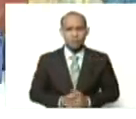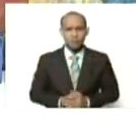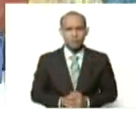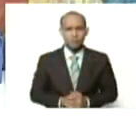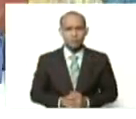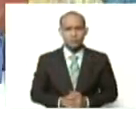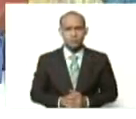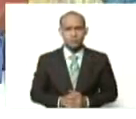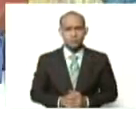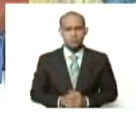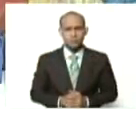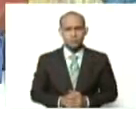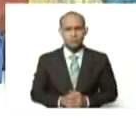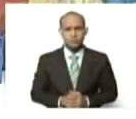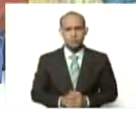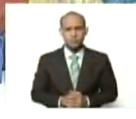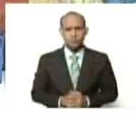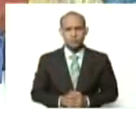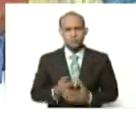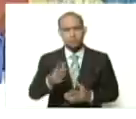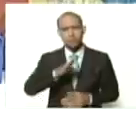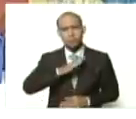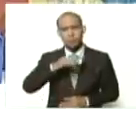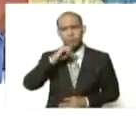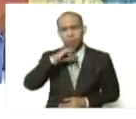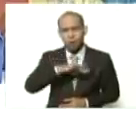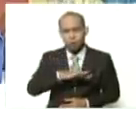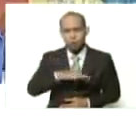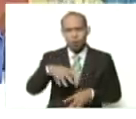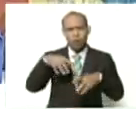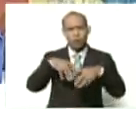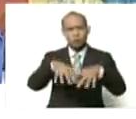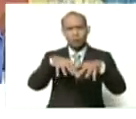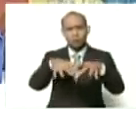Hagan un plan especial. Está la tradición del Nazareno,